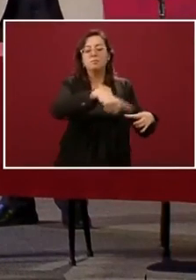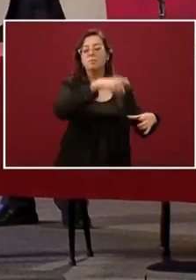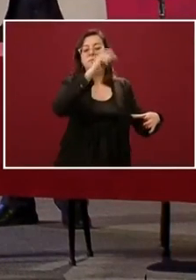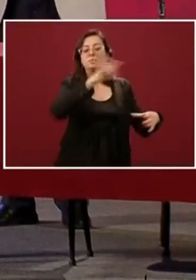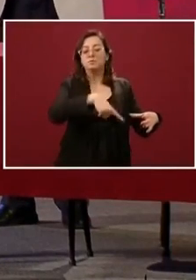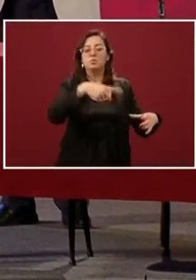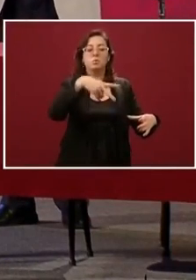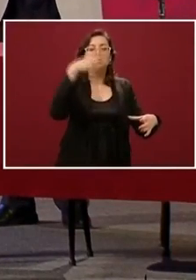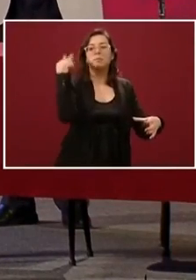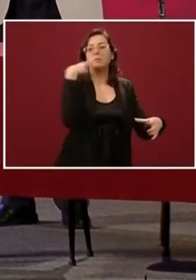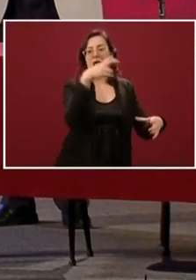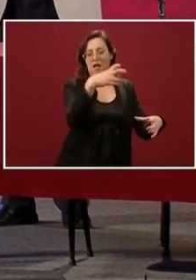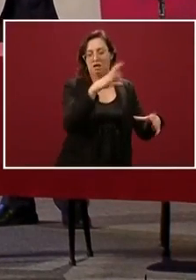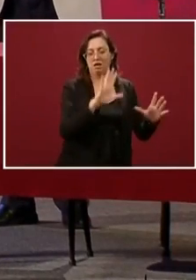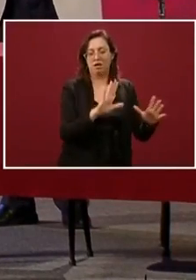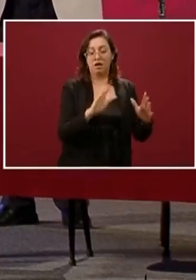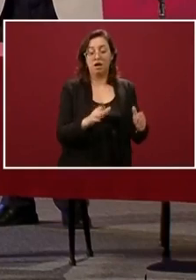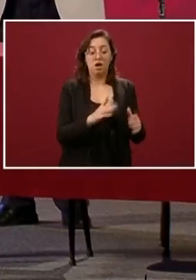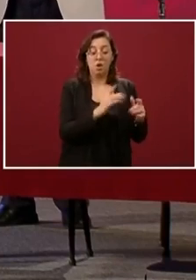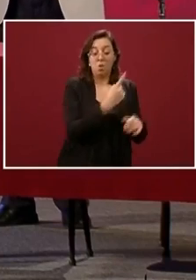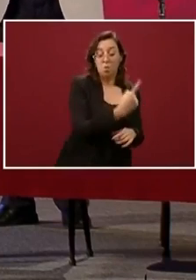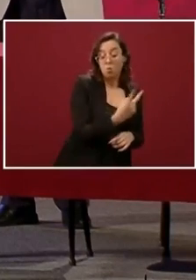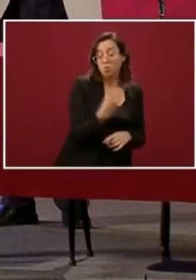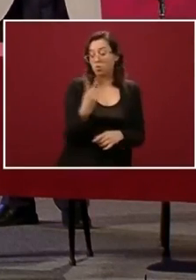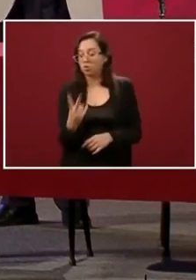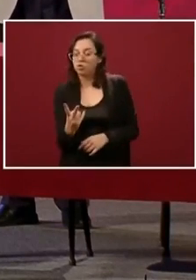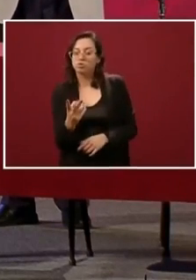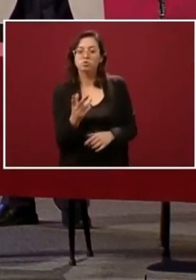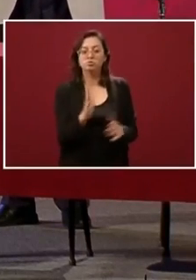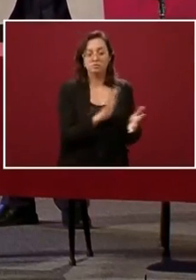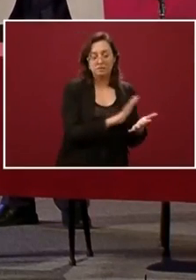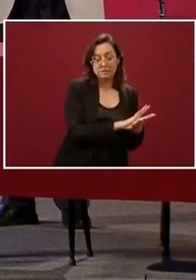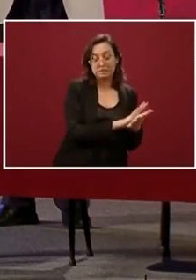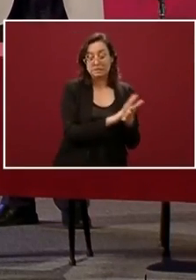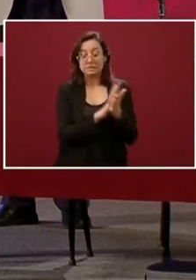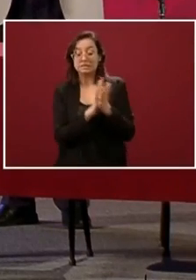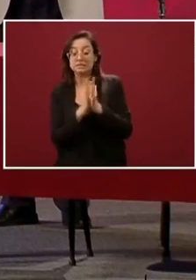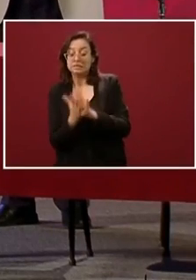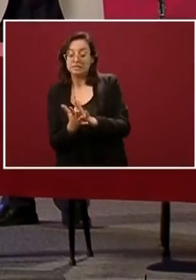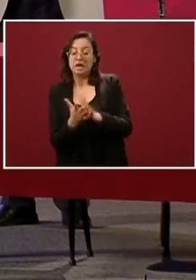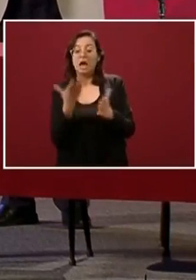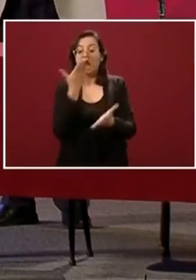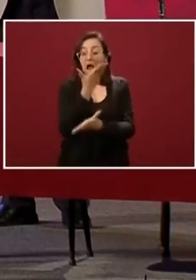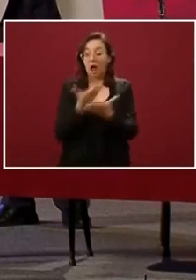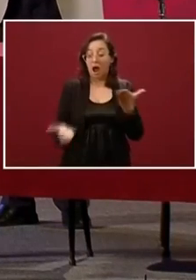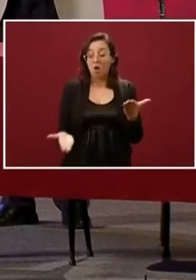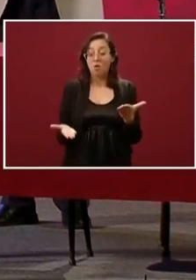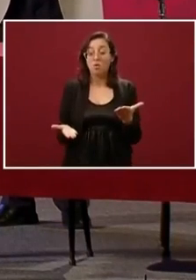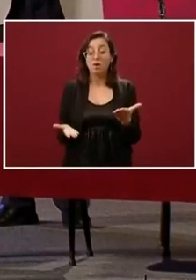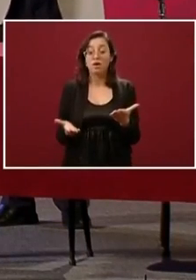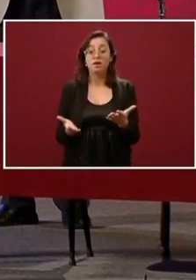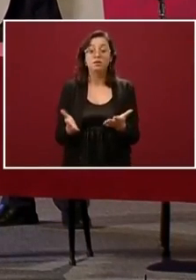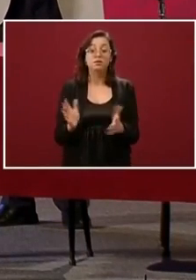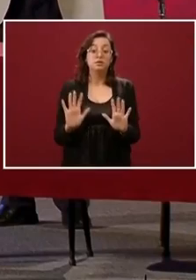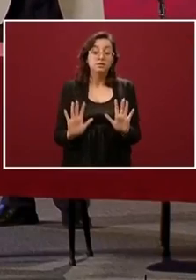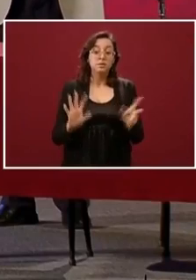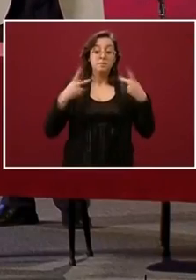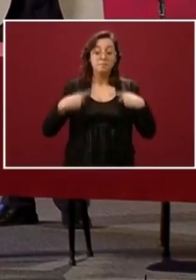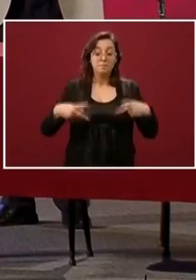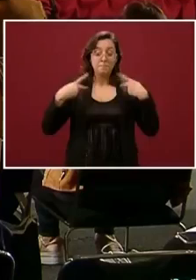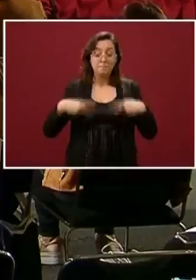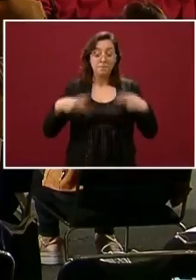de transición entre el escenario 1 y el escenario 2, porque entonces lo que sigue a continuación, o inclusive pudieran ser personas ya